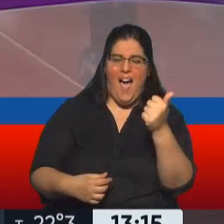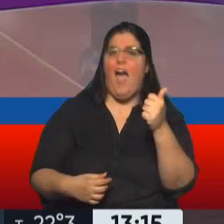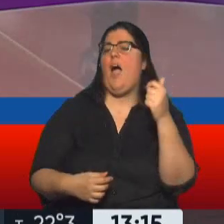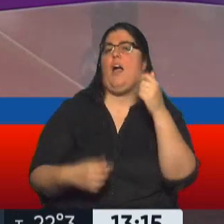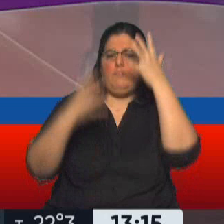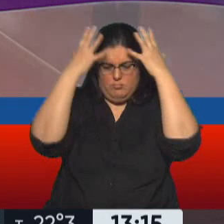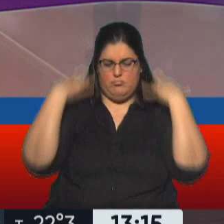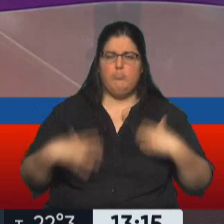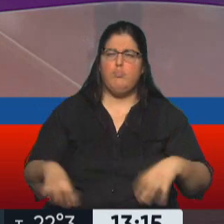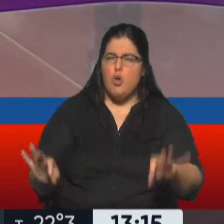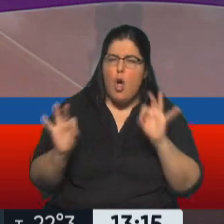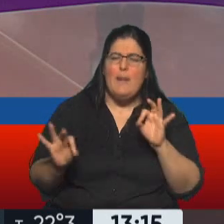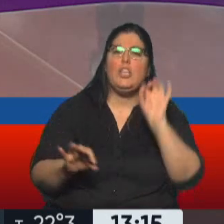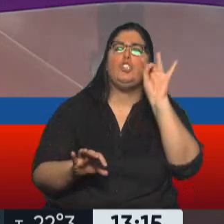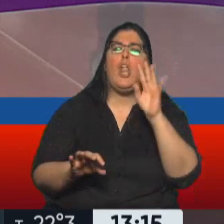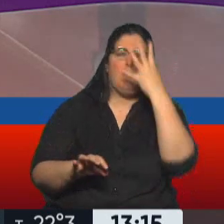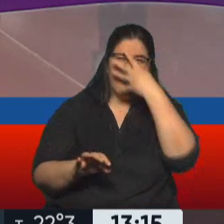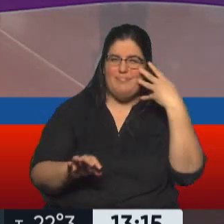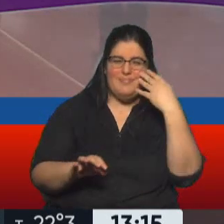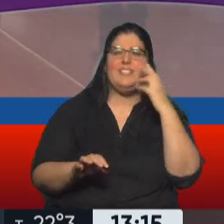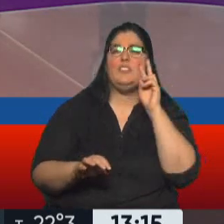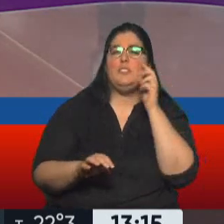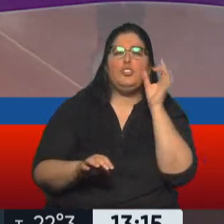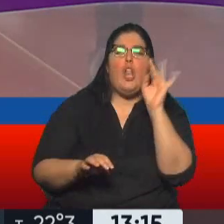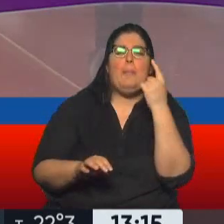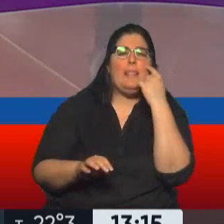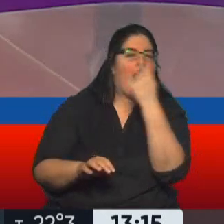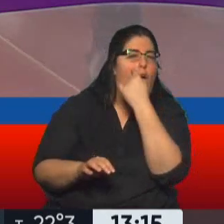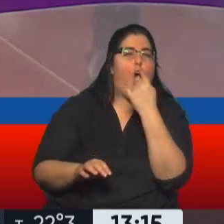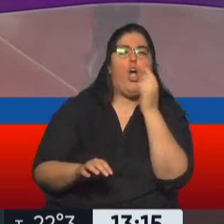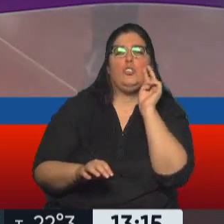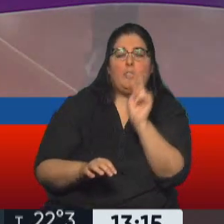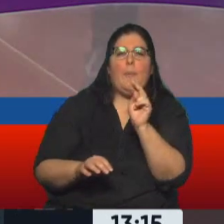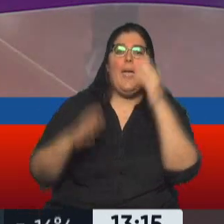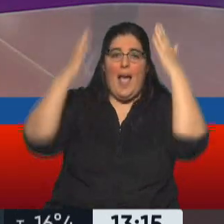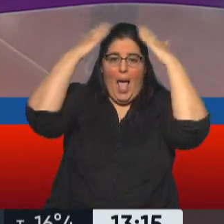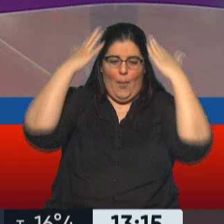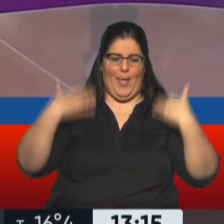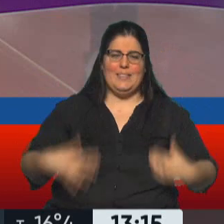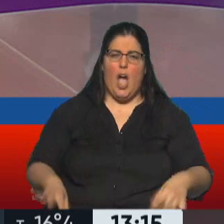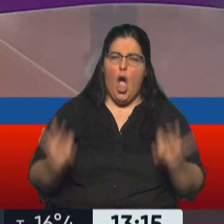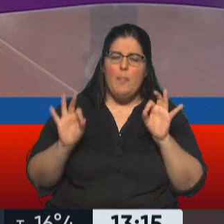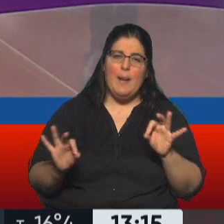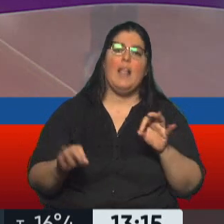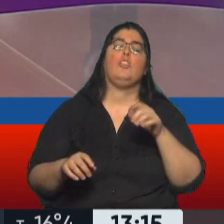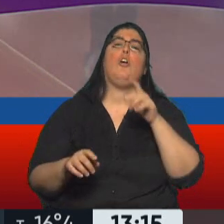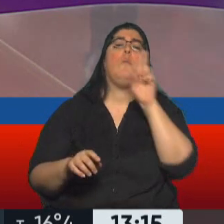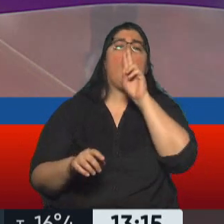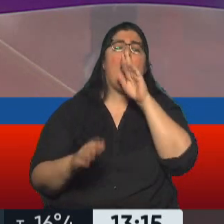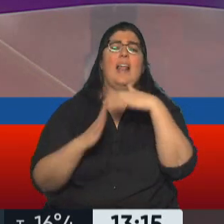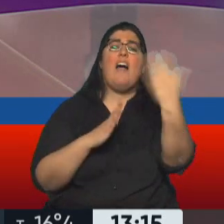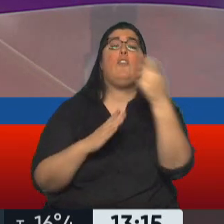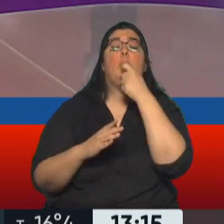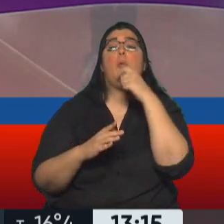deja a la vista los ojos de las mujeres para que las cubra de la cabeza a los pies. Lapidación pública contra las mujeres acusadas de